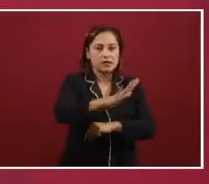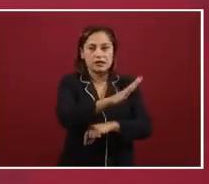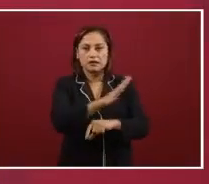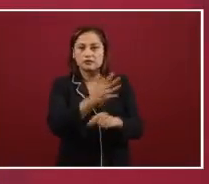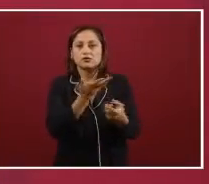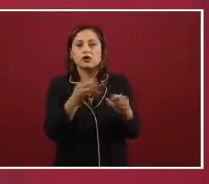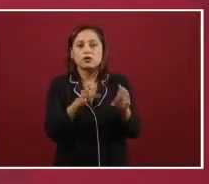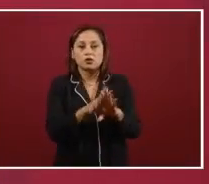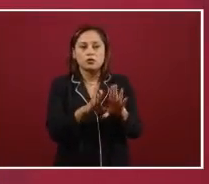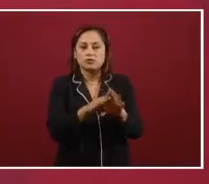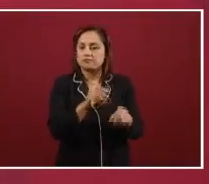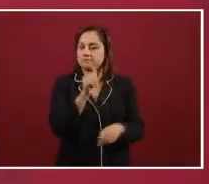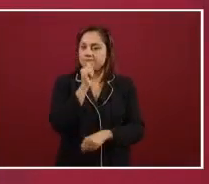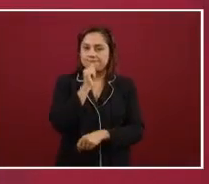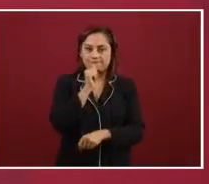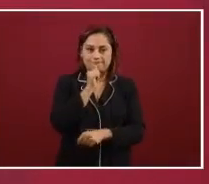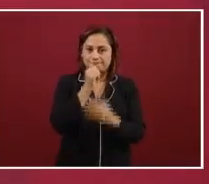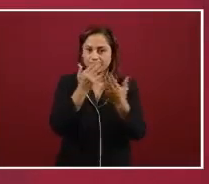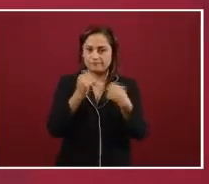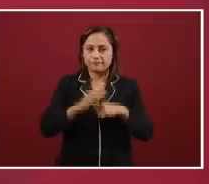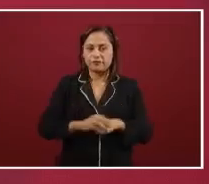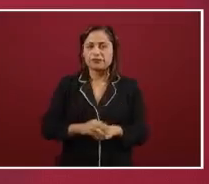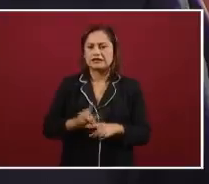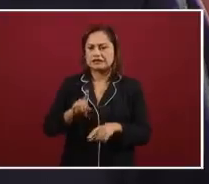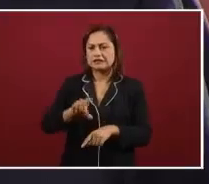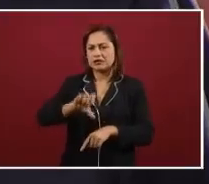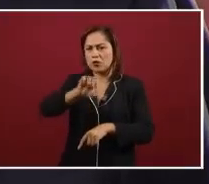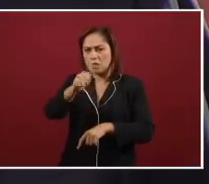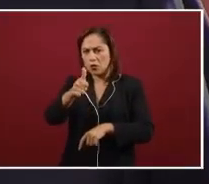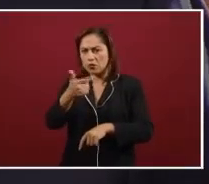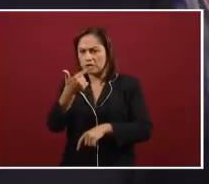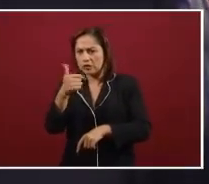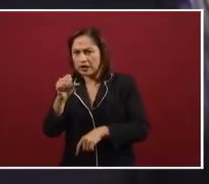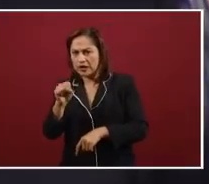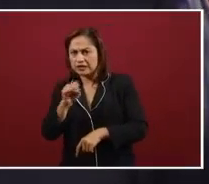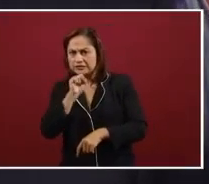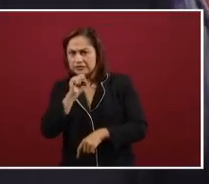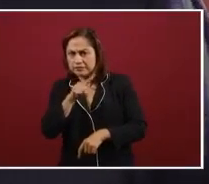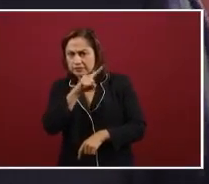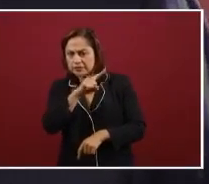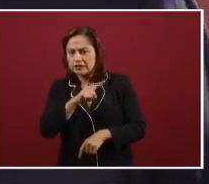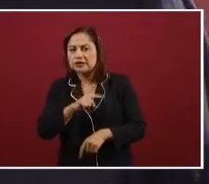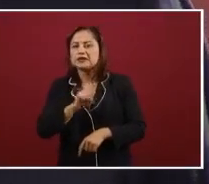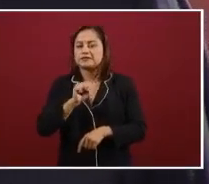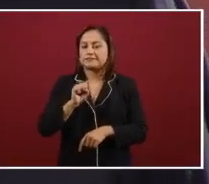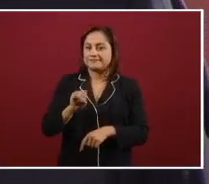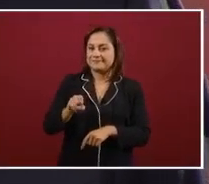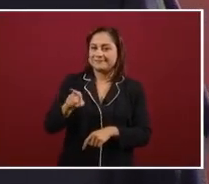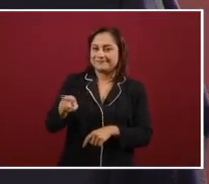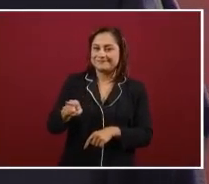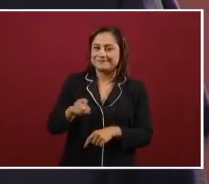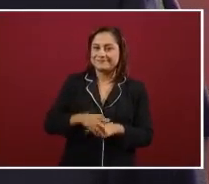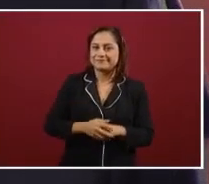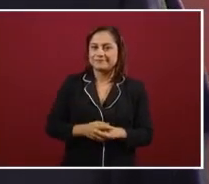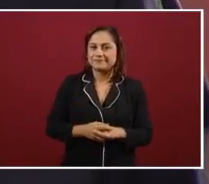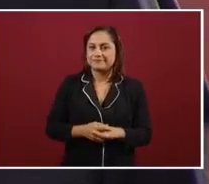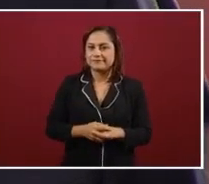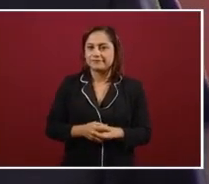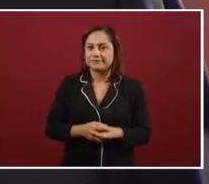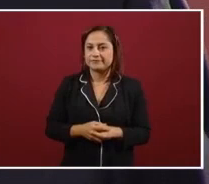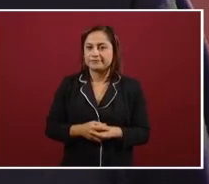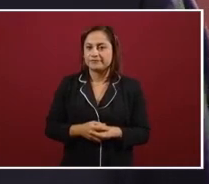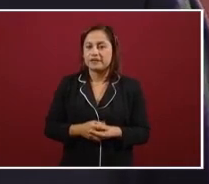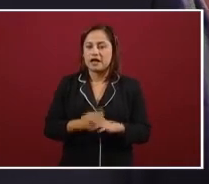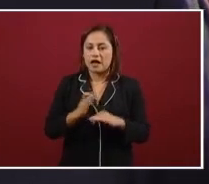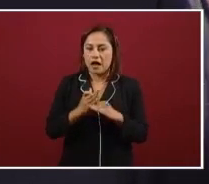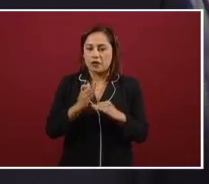También la del gas se iba a construir entonces, en 2018. Sí, se está viendo